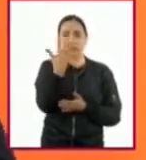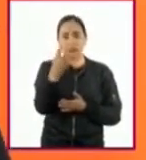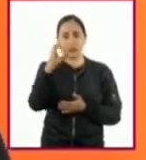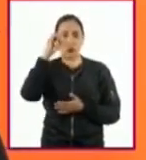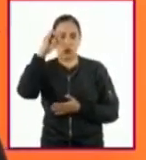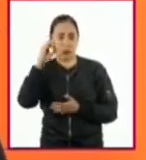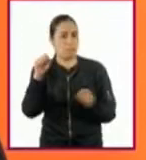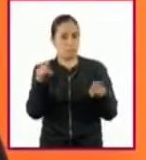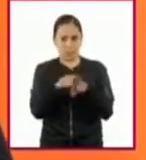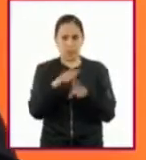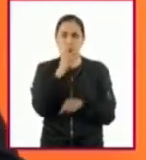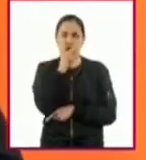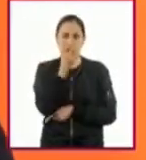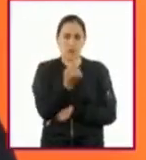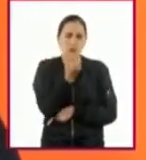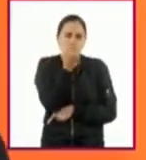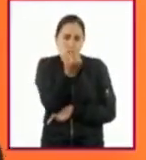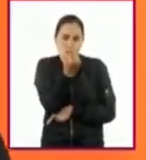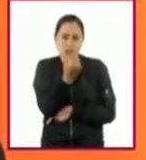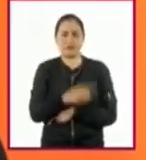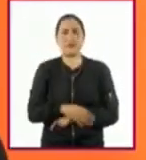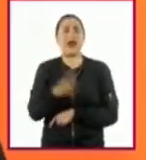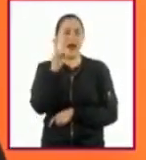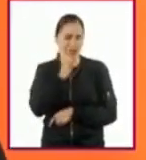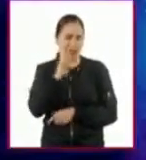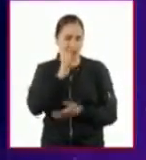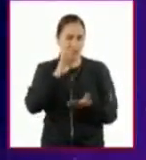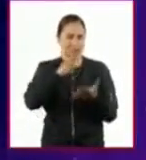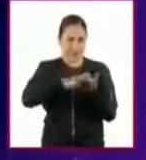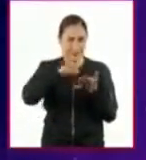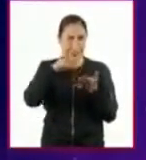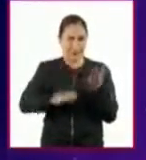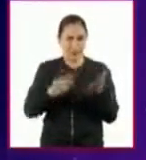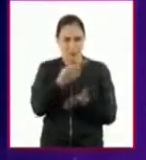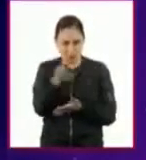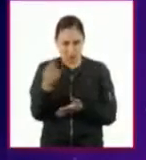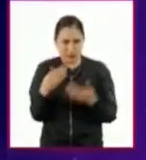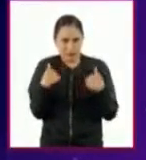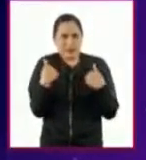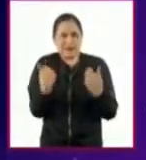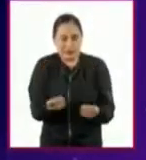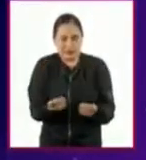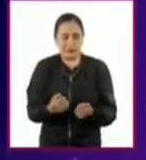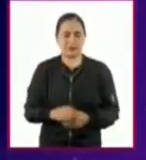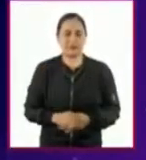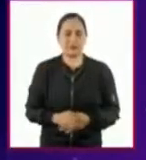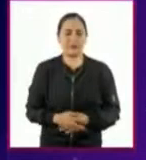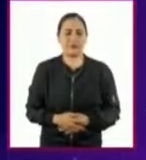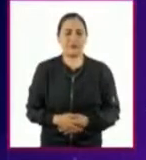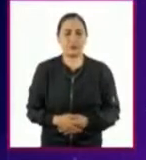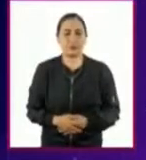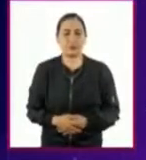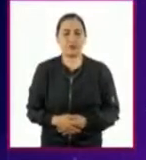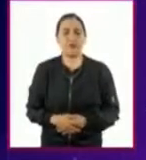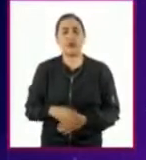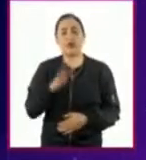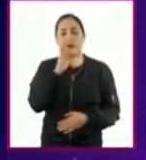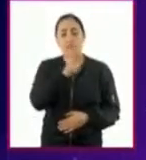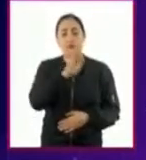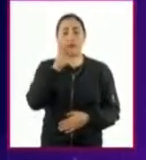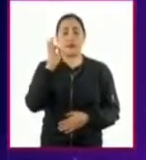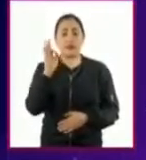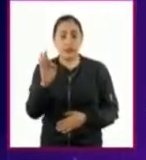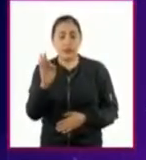una palabra. Veamos un ejemplo para poder entender mejor el juego. Los datos como la fecha,